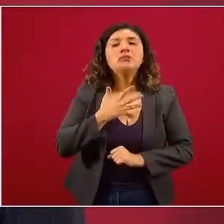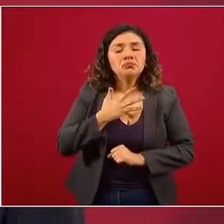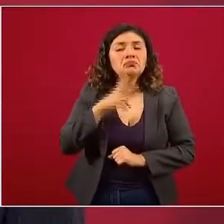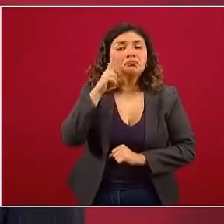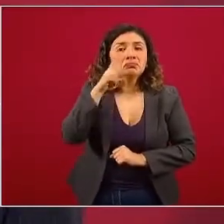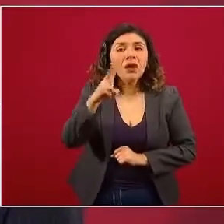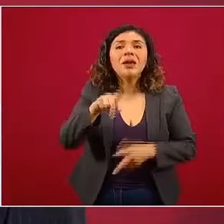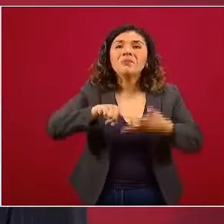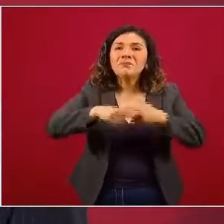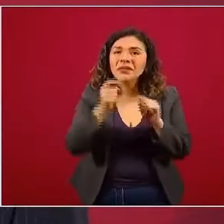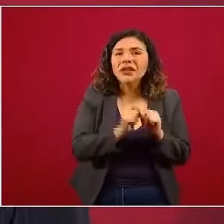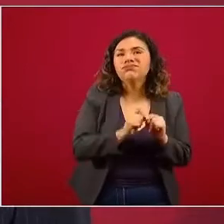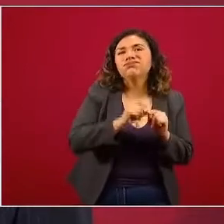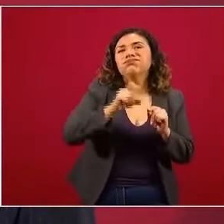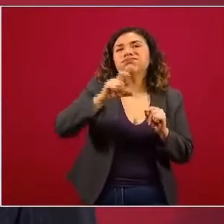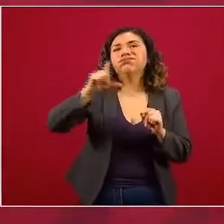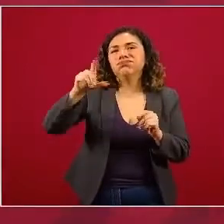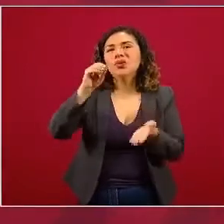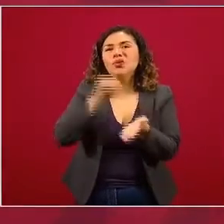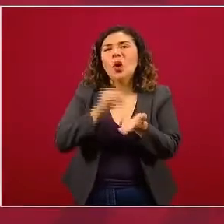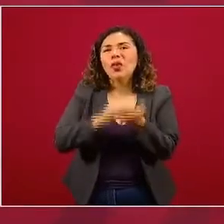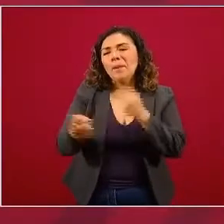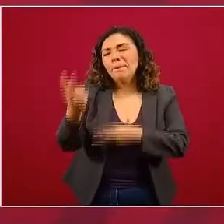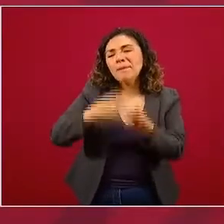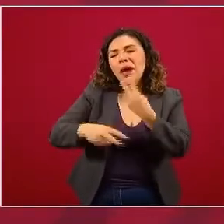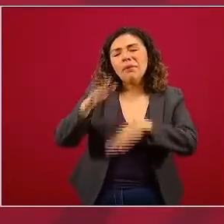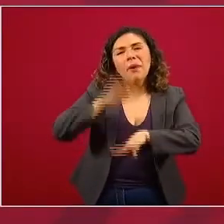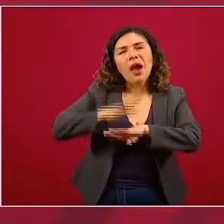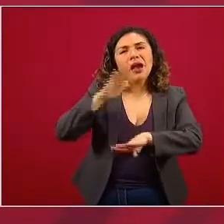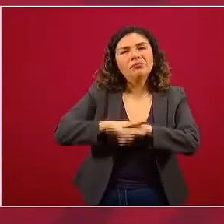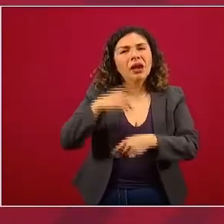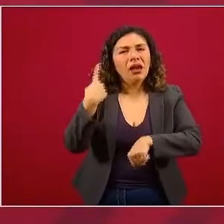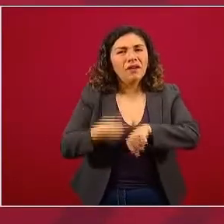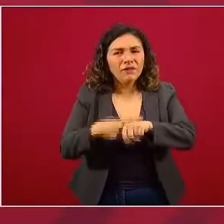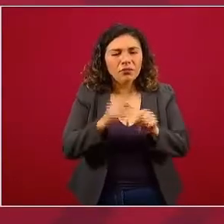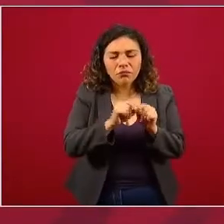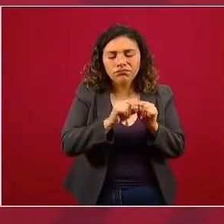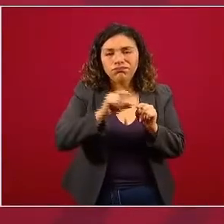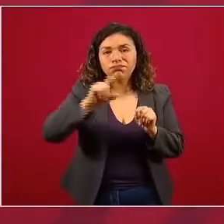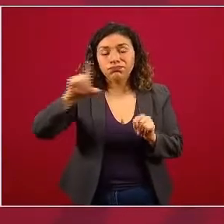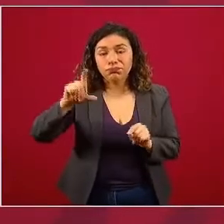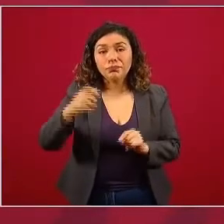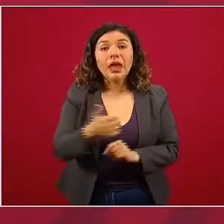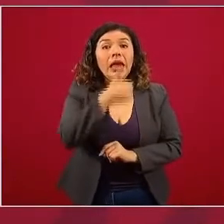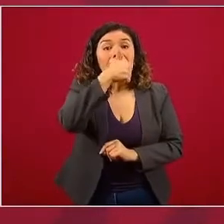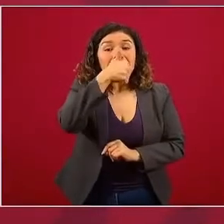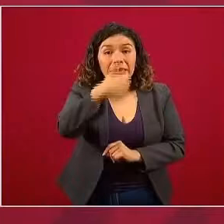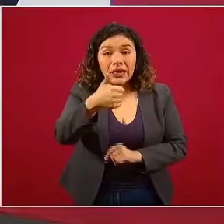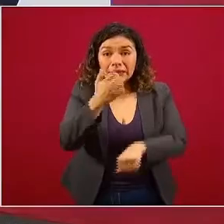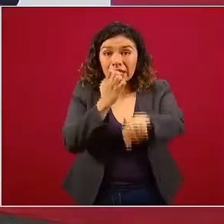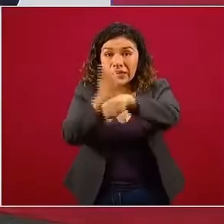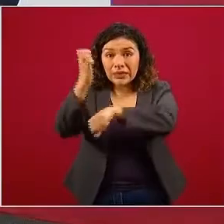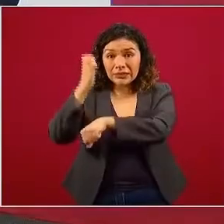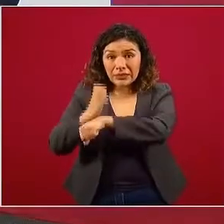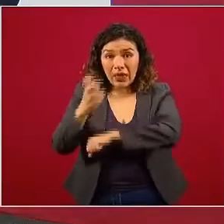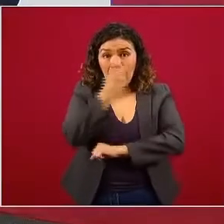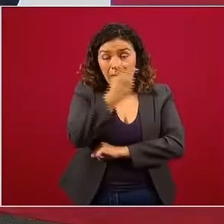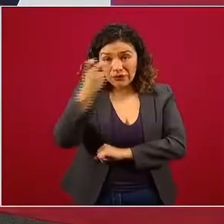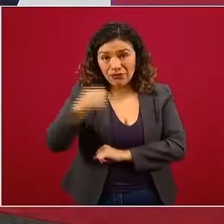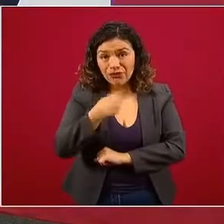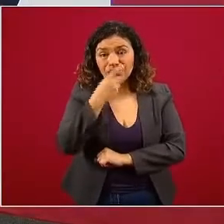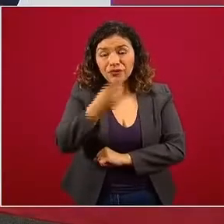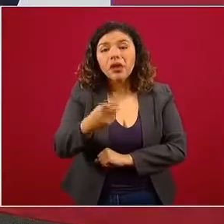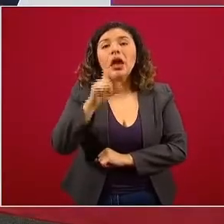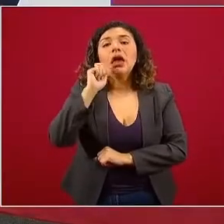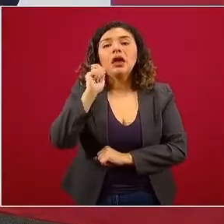patrón ascendente, es decir, están aumentando su número de casos y en los 6 estados que